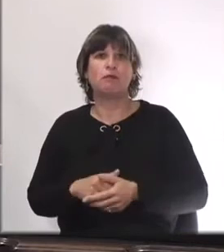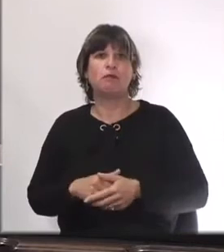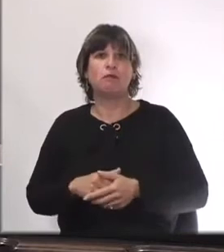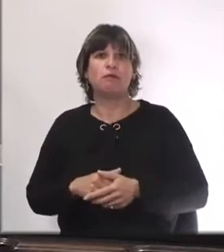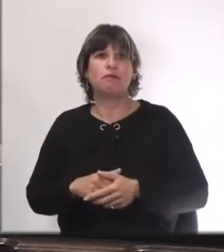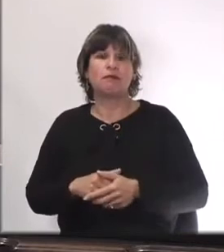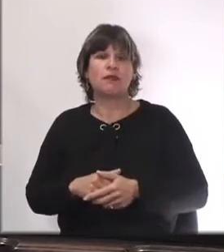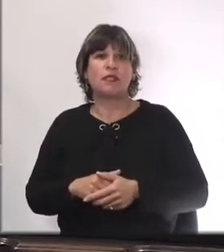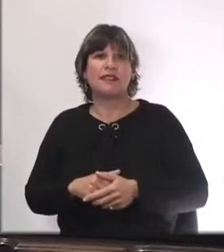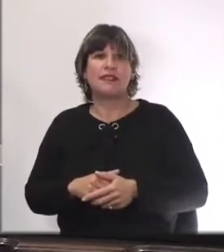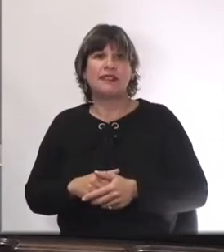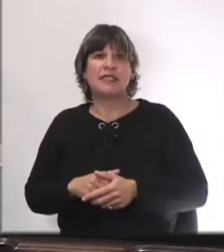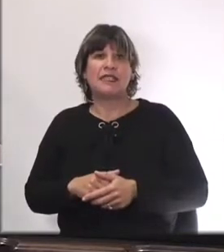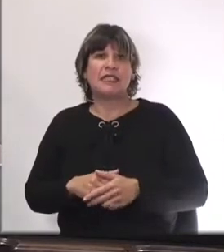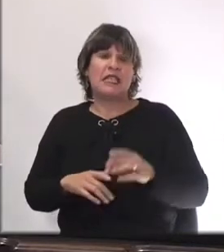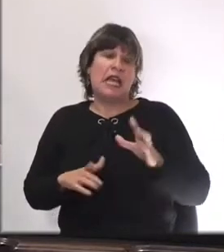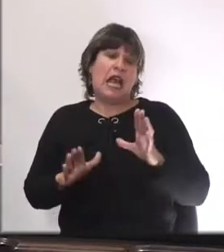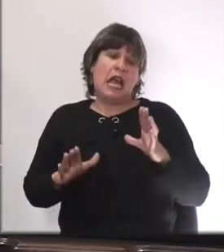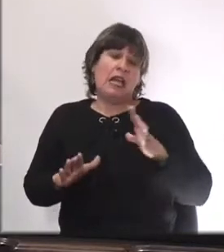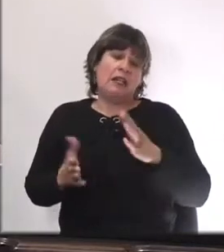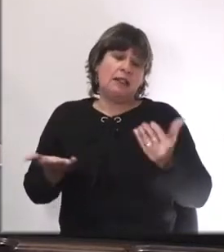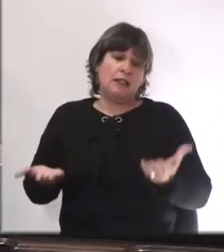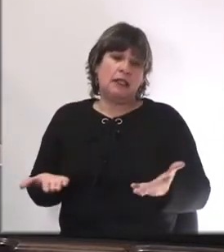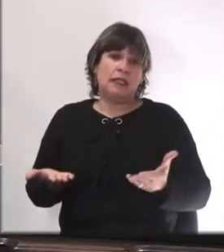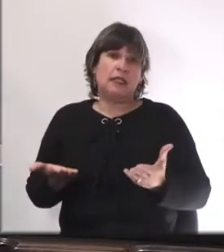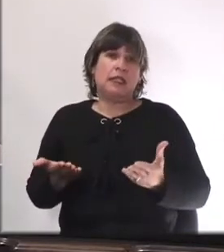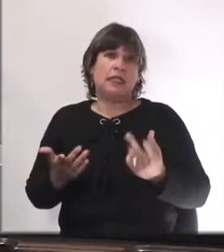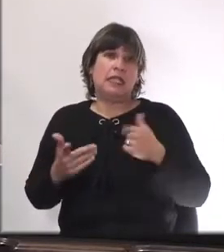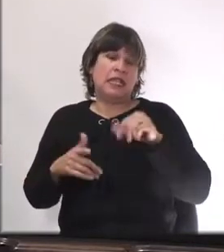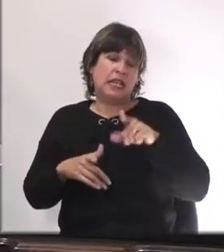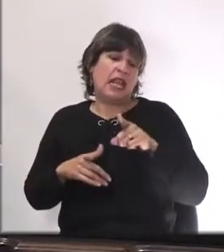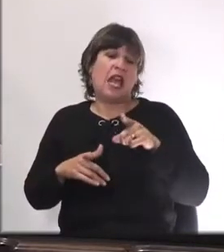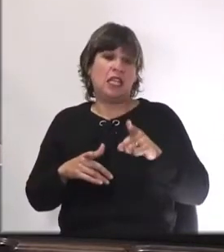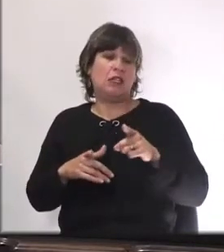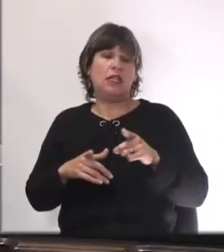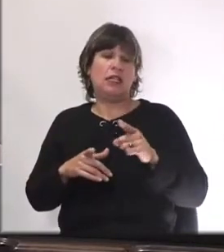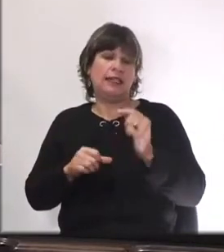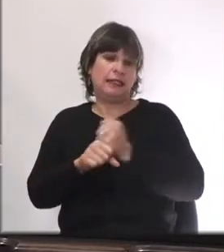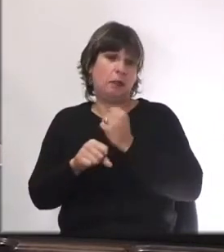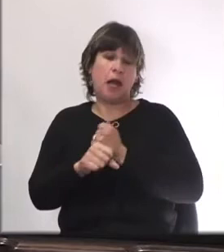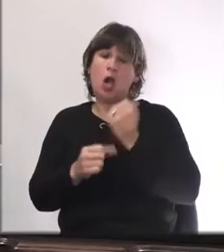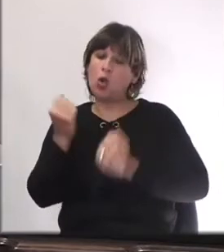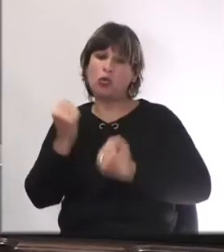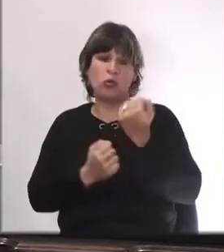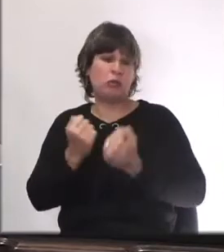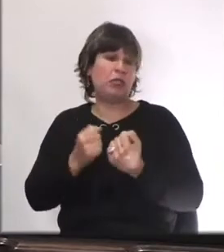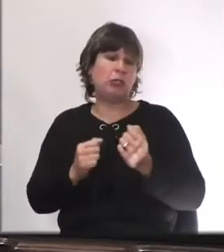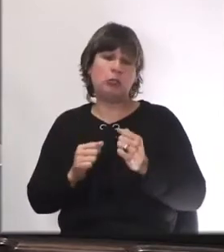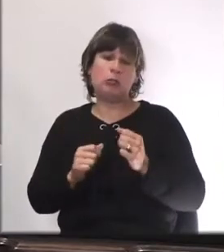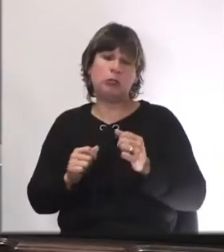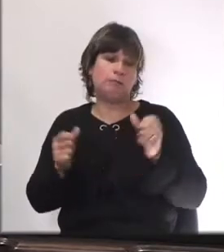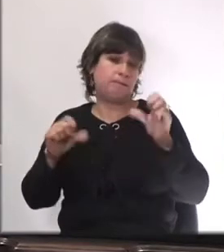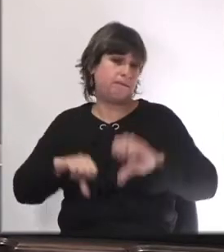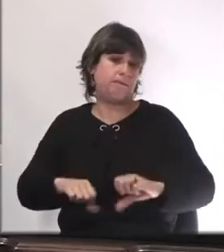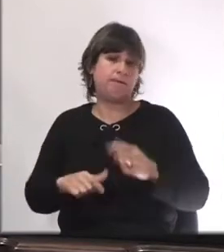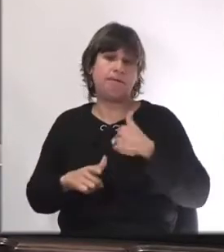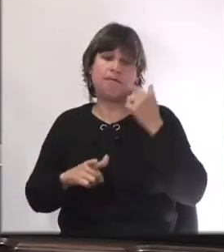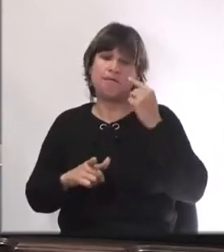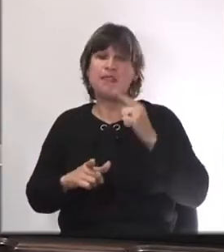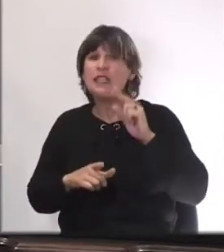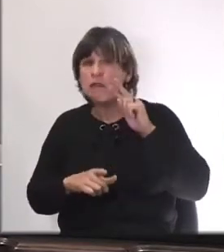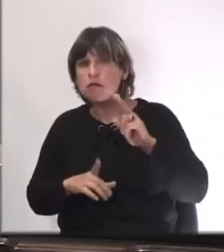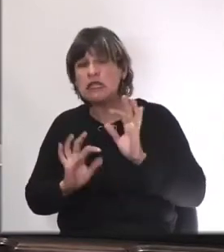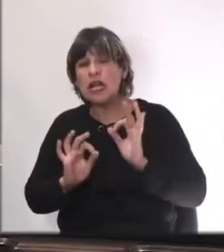Ha habido un decepcionante desempeño económico. En el presupuesto se preveía una